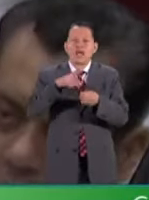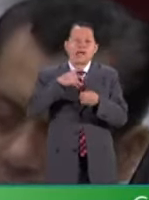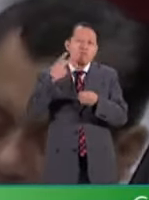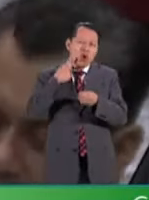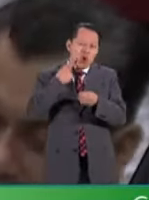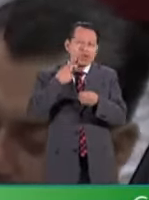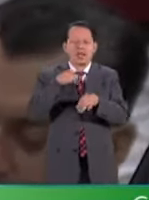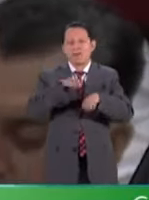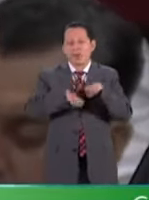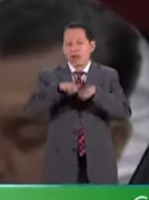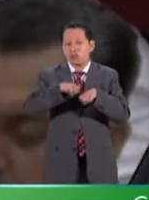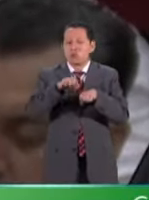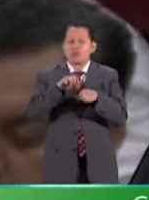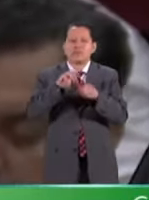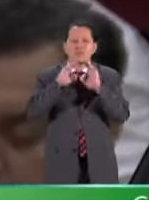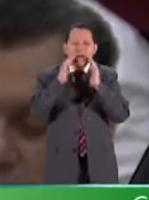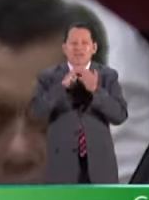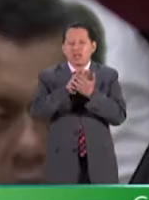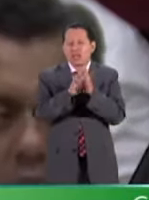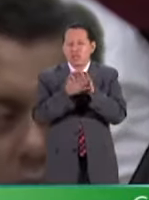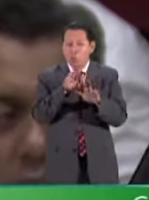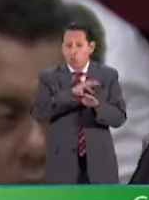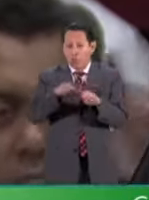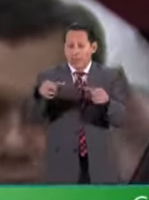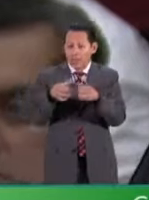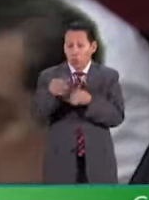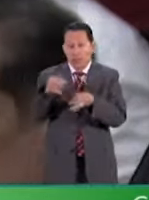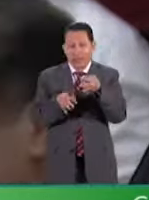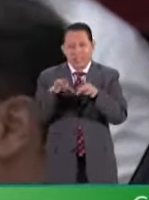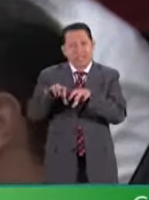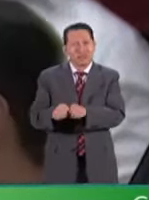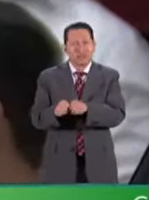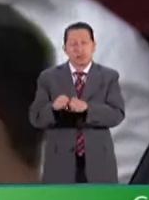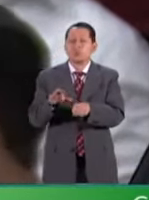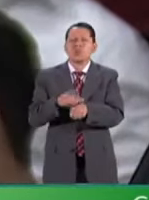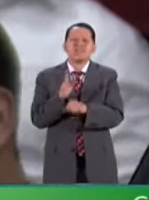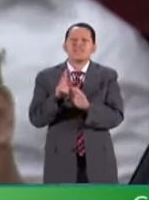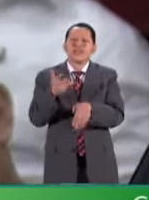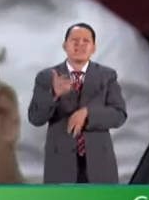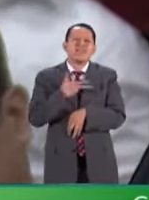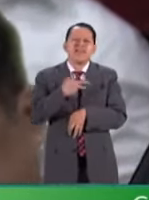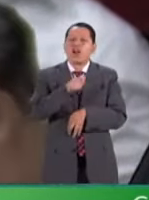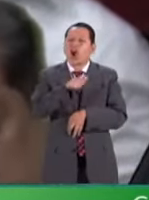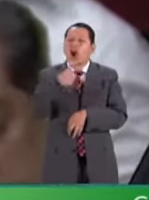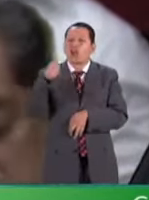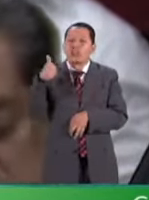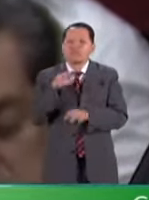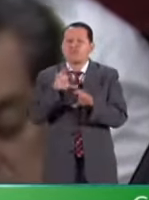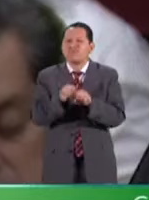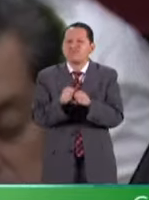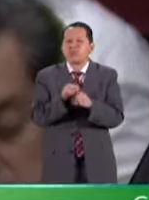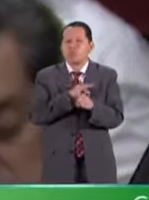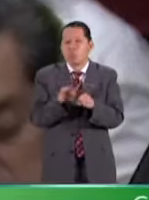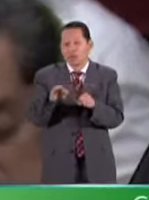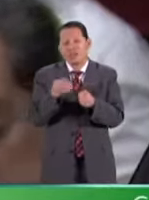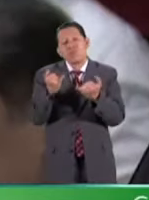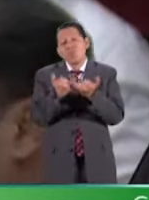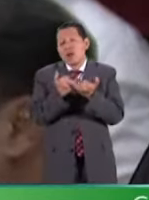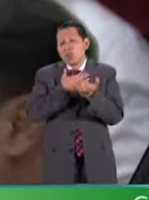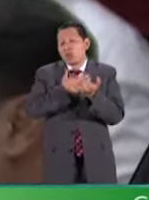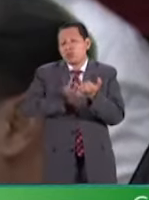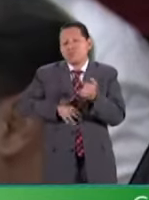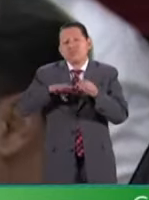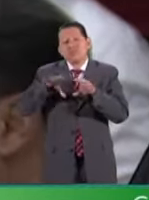empresariales y criminales capturen al poder judicial Como ya tiene ctado a otros poderes y hagan suyo el control de nuestra